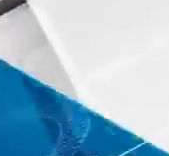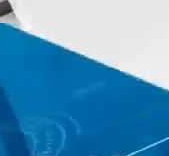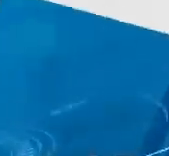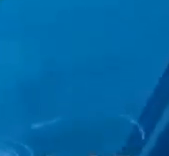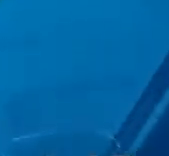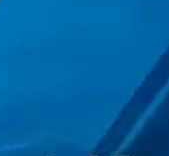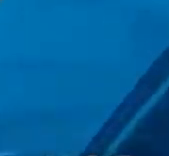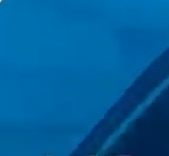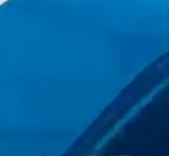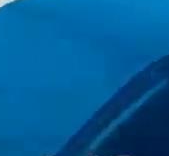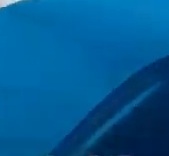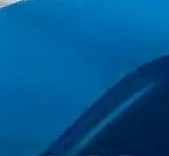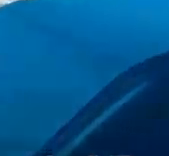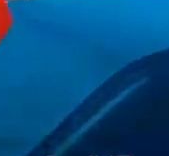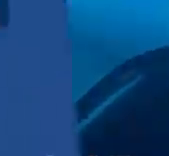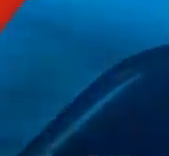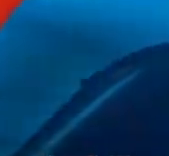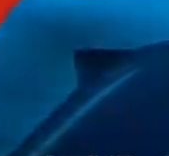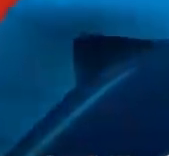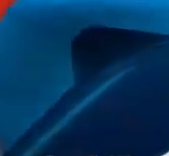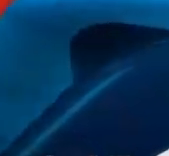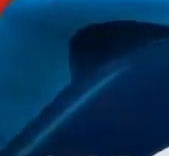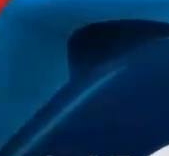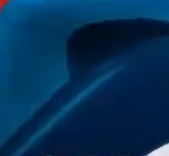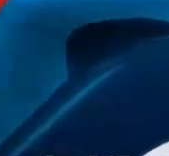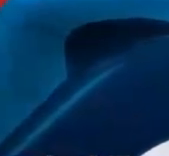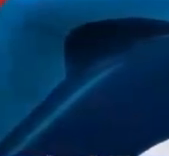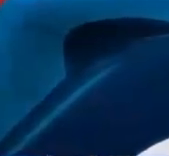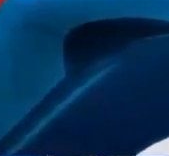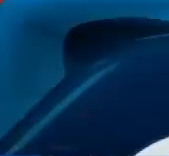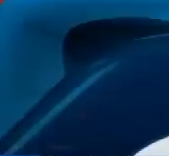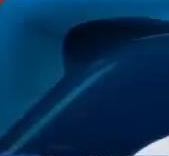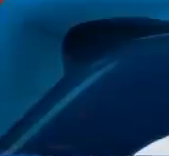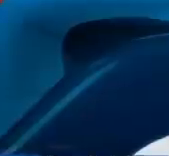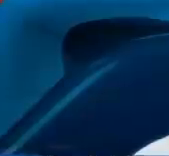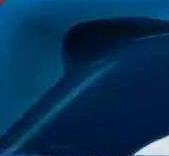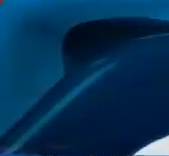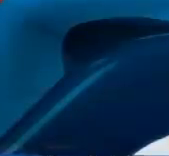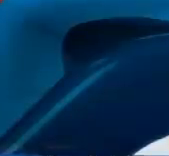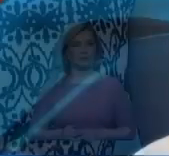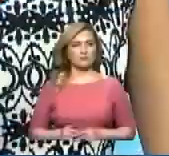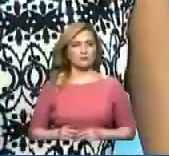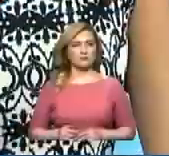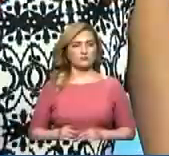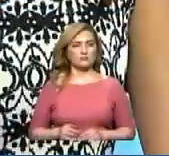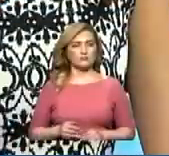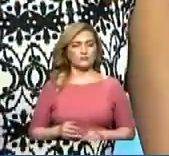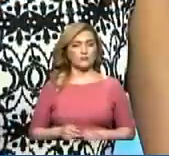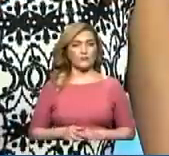24 horas con Liz Valareso y María Gracia Acosta.